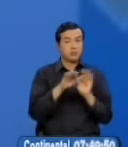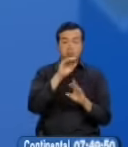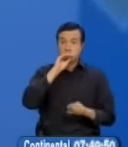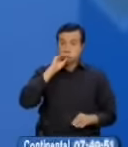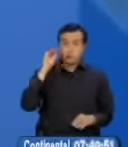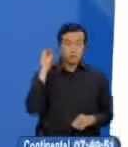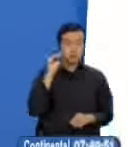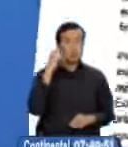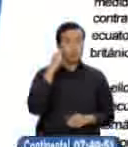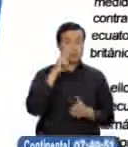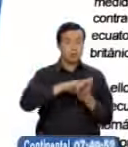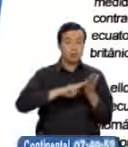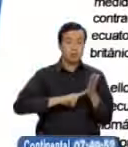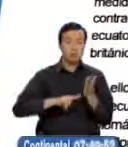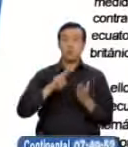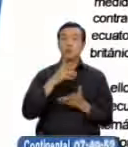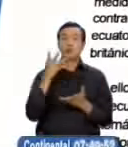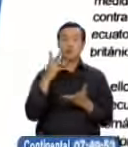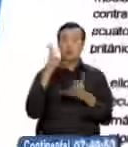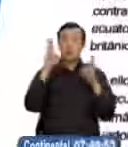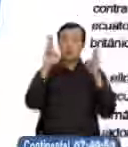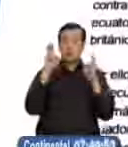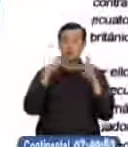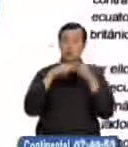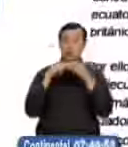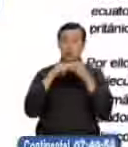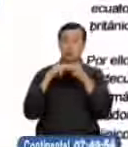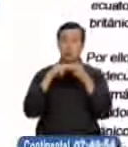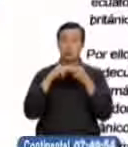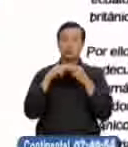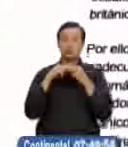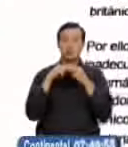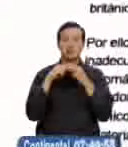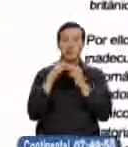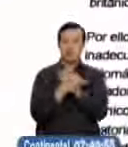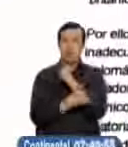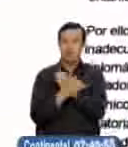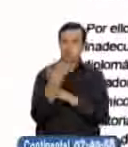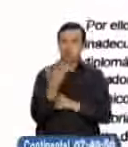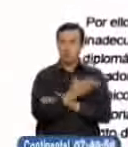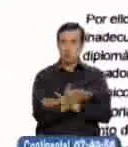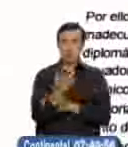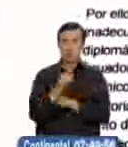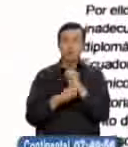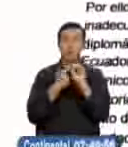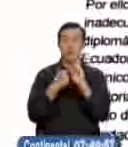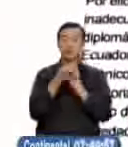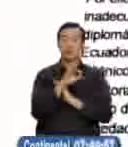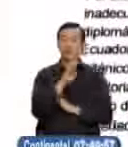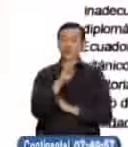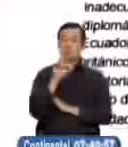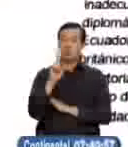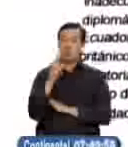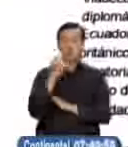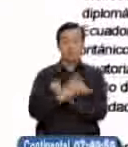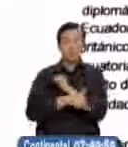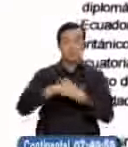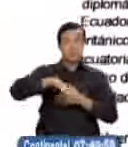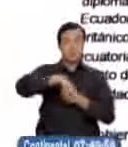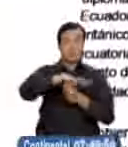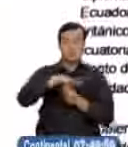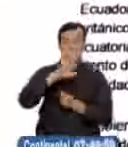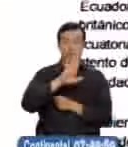de acuerdo a la Convención de Viena sobre Relaciones Diplomáticas de 1961, el país receptor de una misión diplomática tiene la